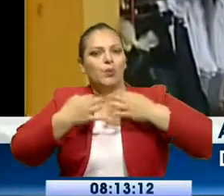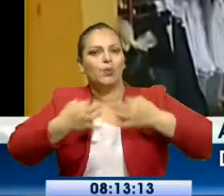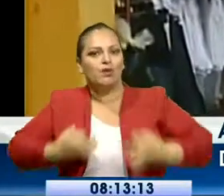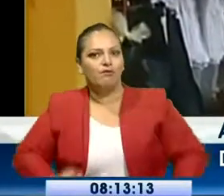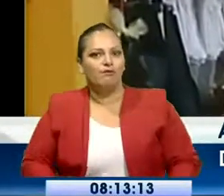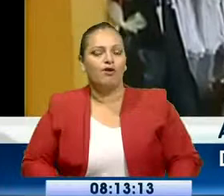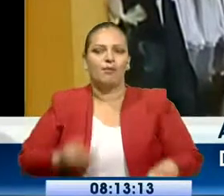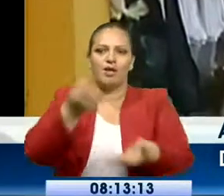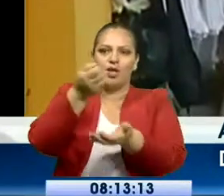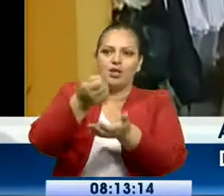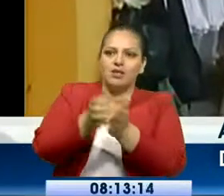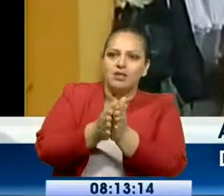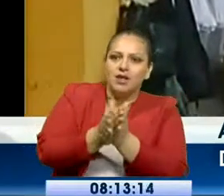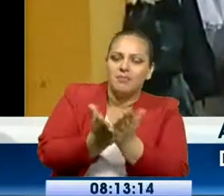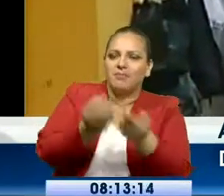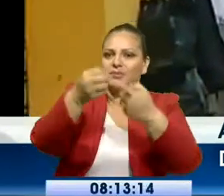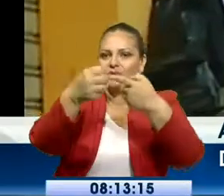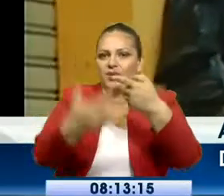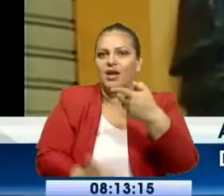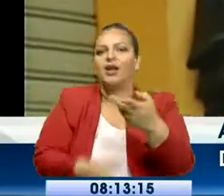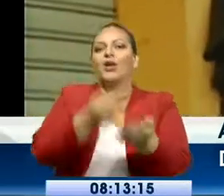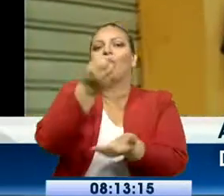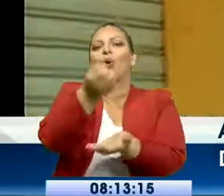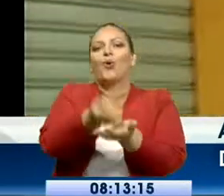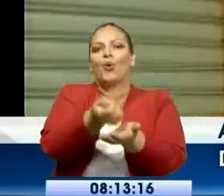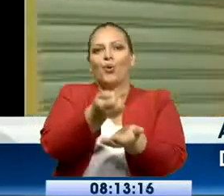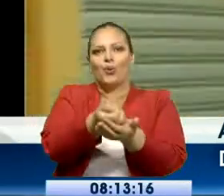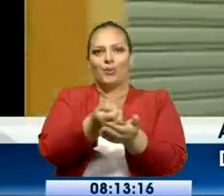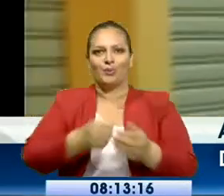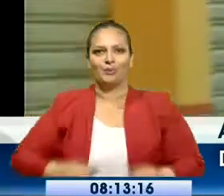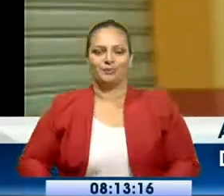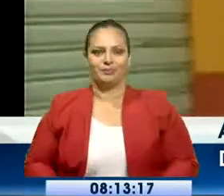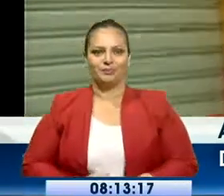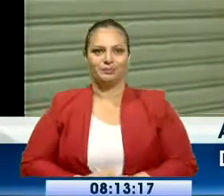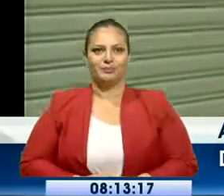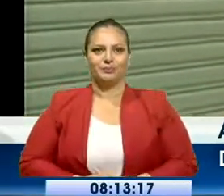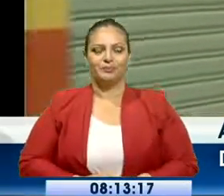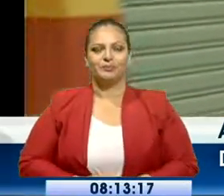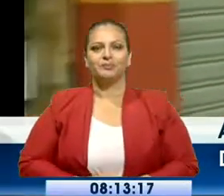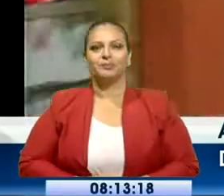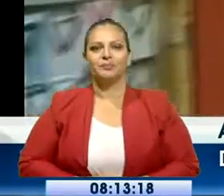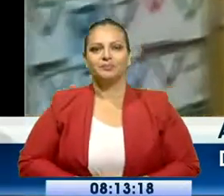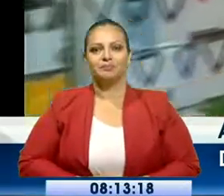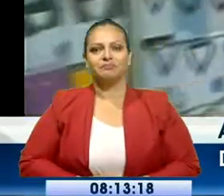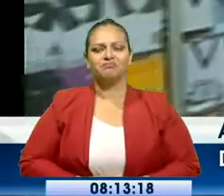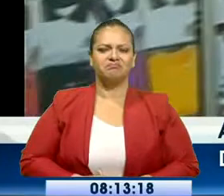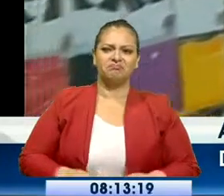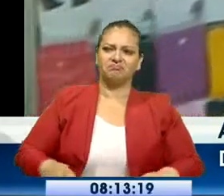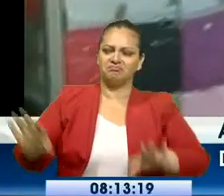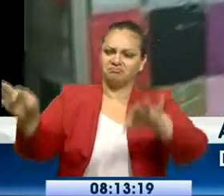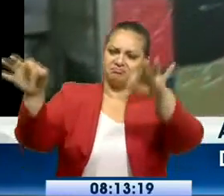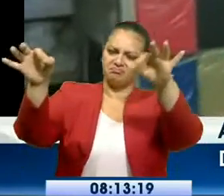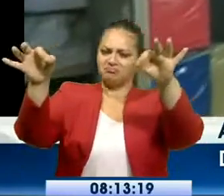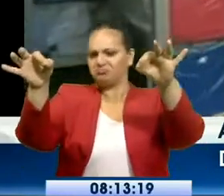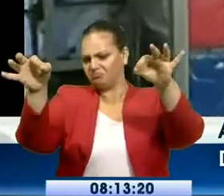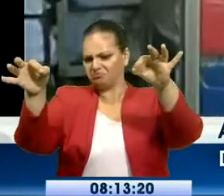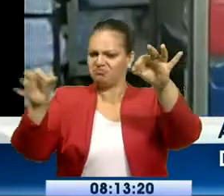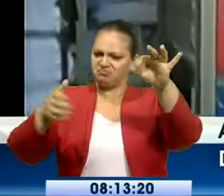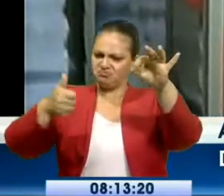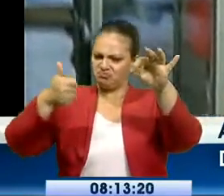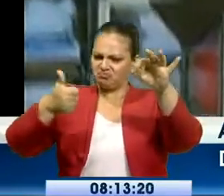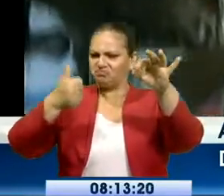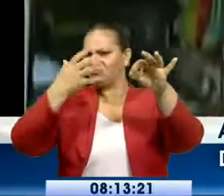precisamente algunas cuadras 20 en los uniformes dicen por ahí bueno bonito y barato